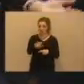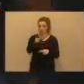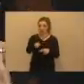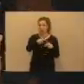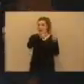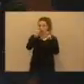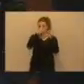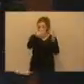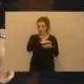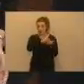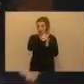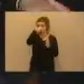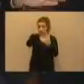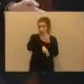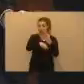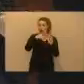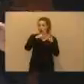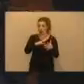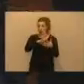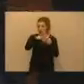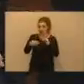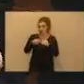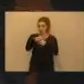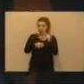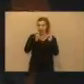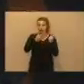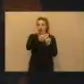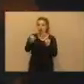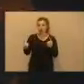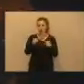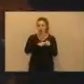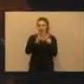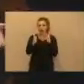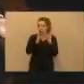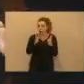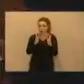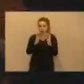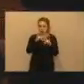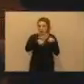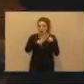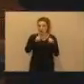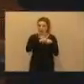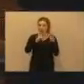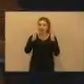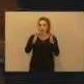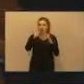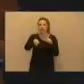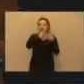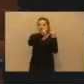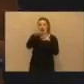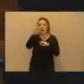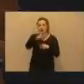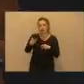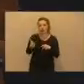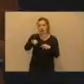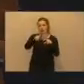la que hace referencia la normativa que les dé aplicación en cada caso y en cada momento del tiempo. En materia de personal, como sabe, tanto las empresas